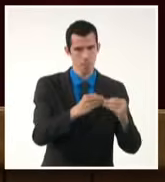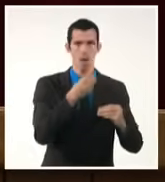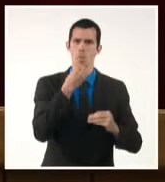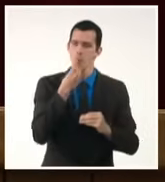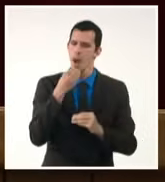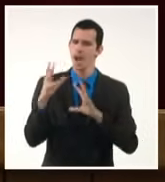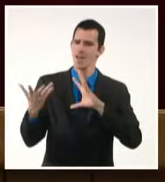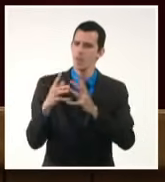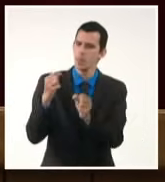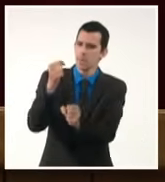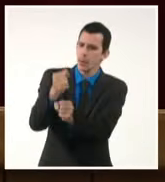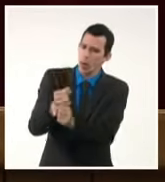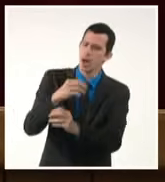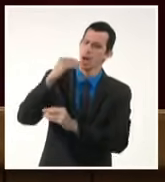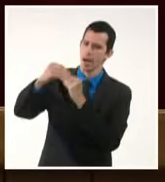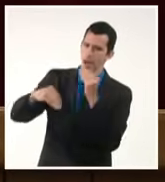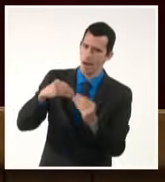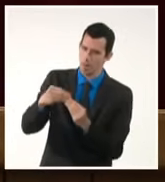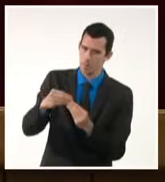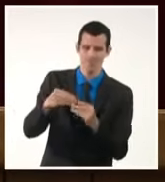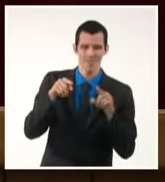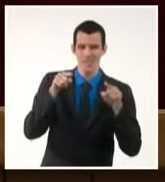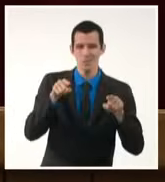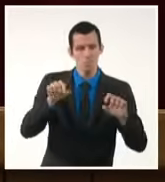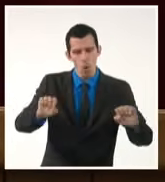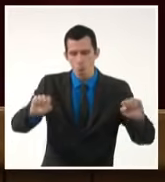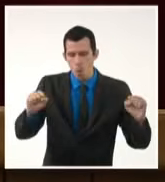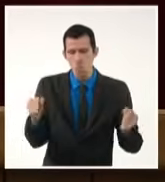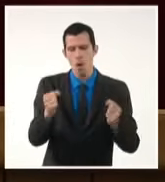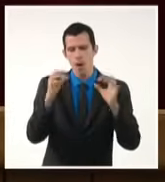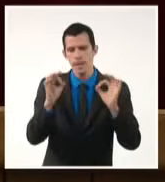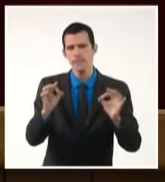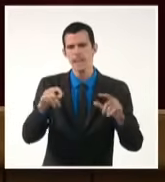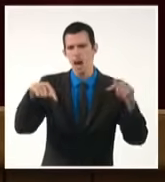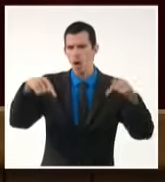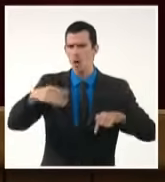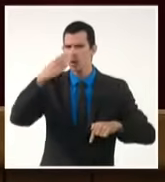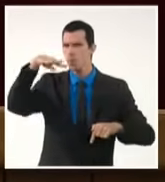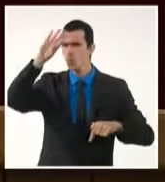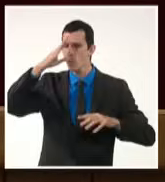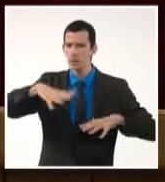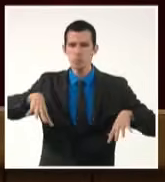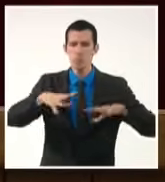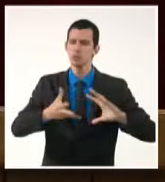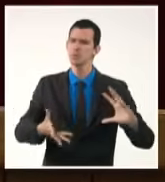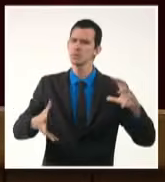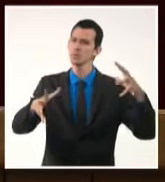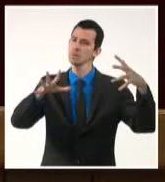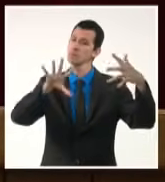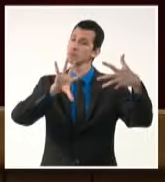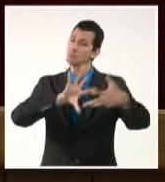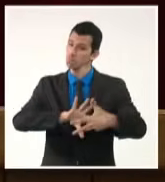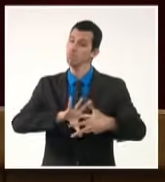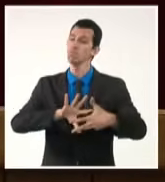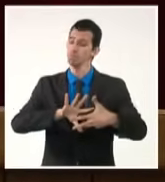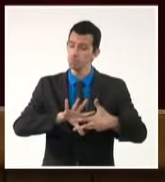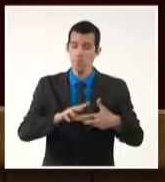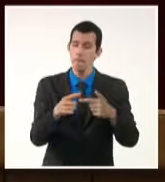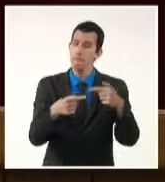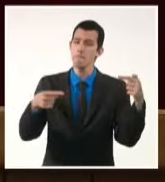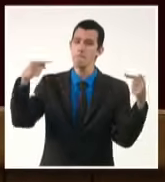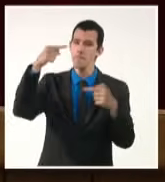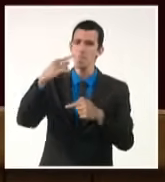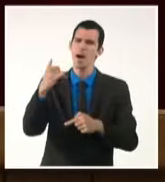es palabra de orden para remontar la complejísima situación que enfrentamos hoy por los impactos combinados